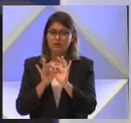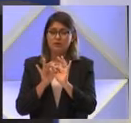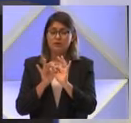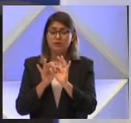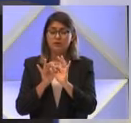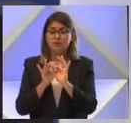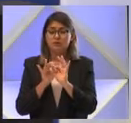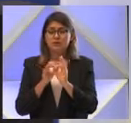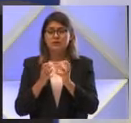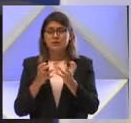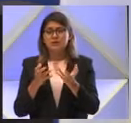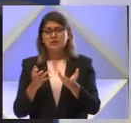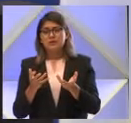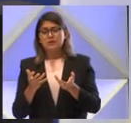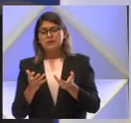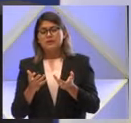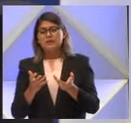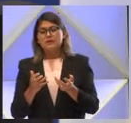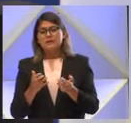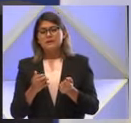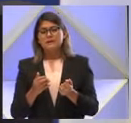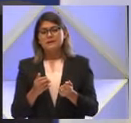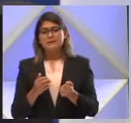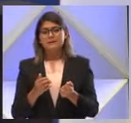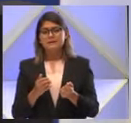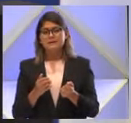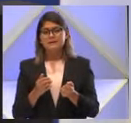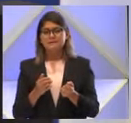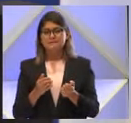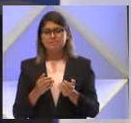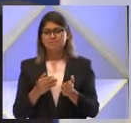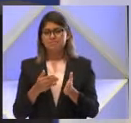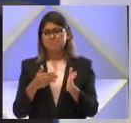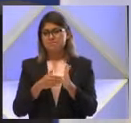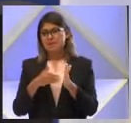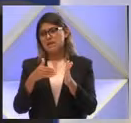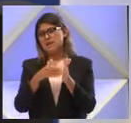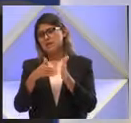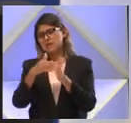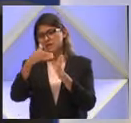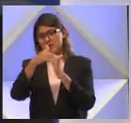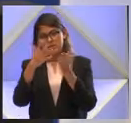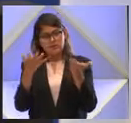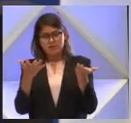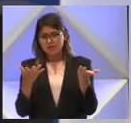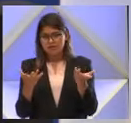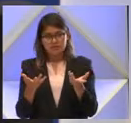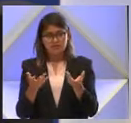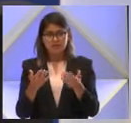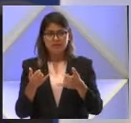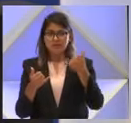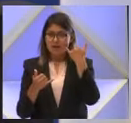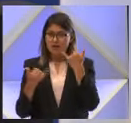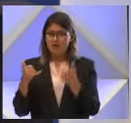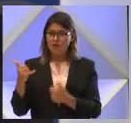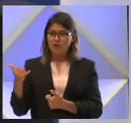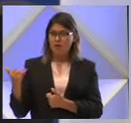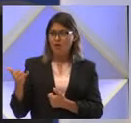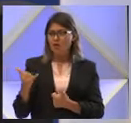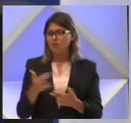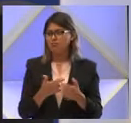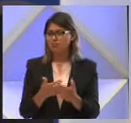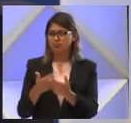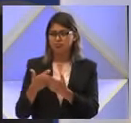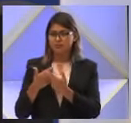2 me atrevo a decir miles de millones de teléfonos celulares